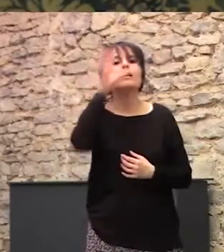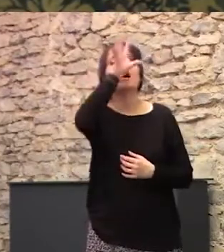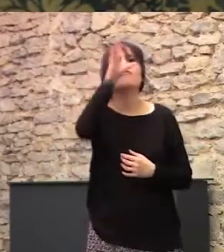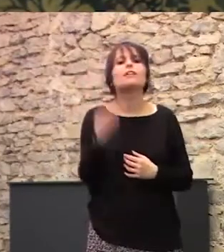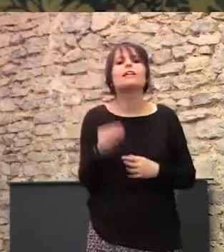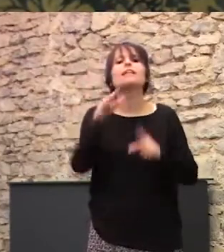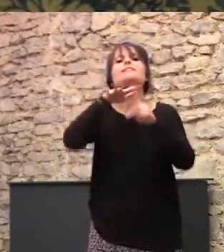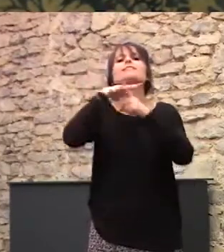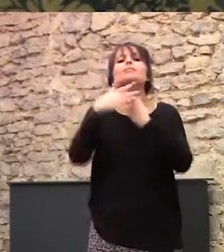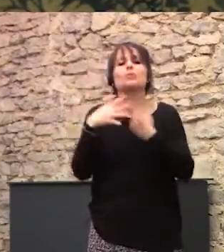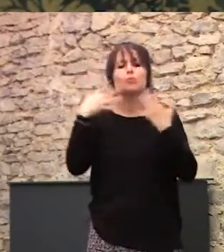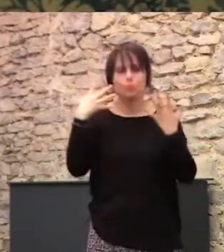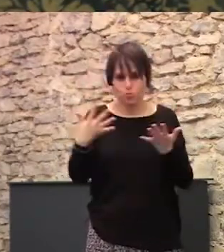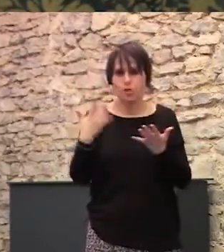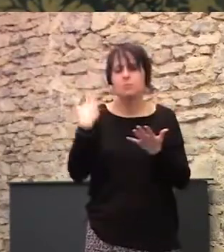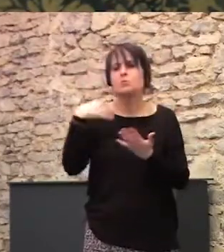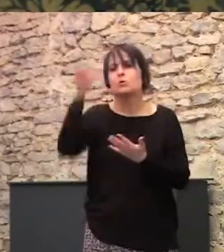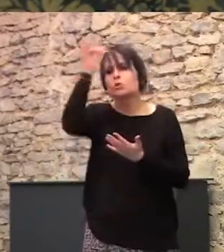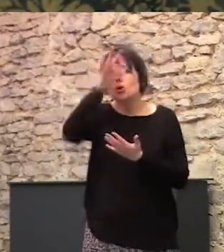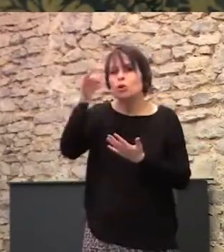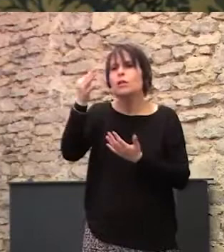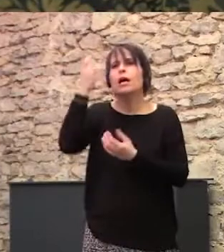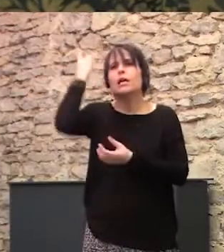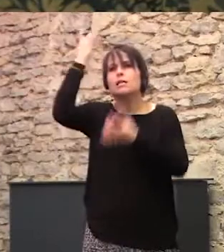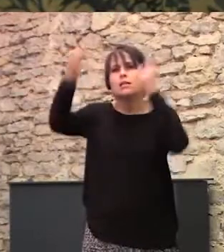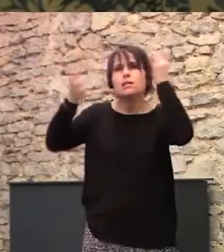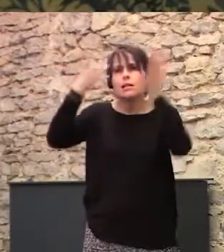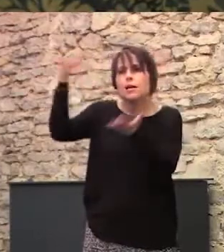Que recogen todas esas ideas de